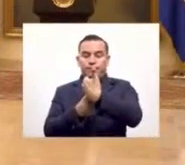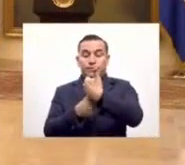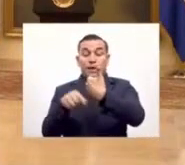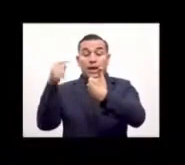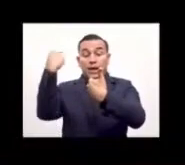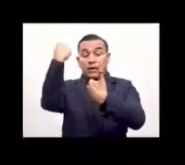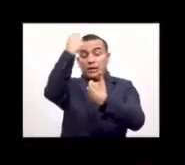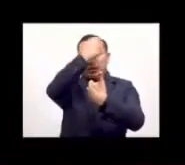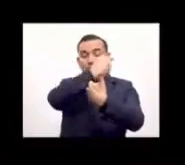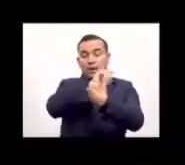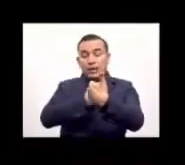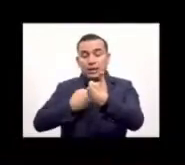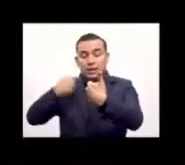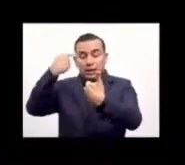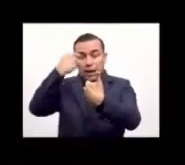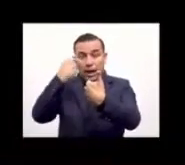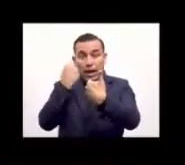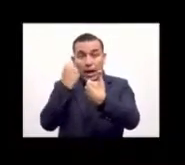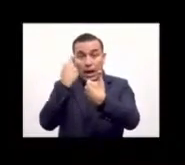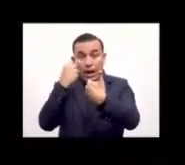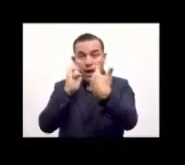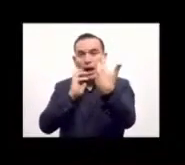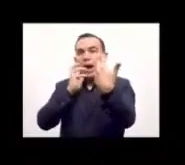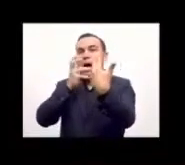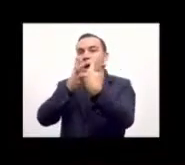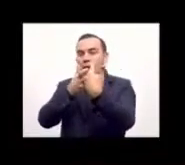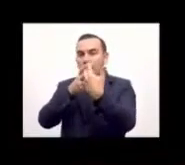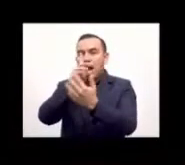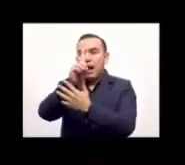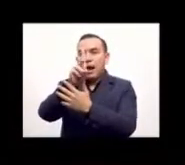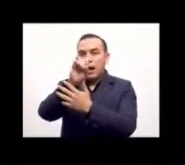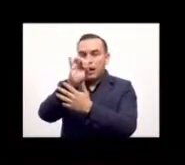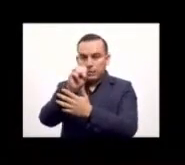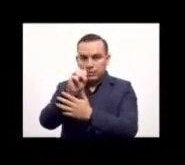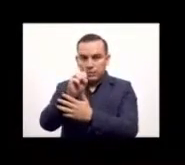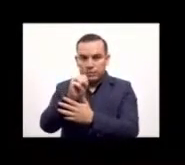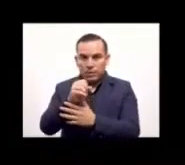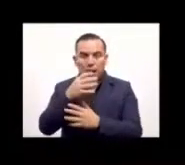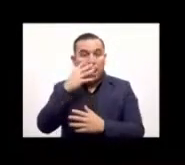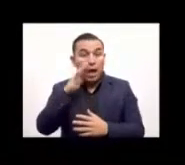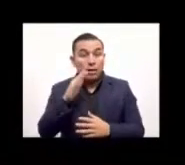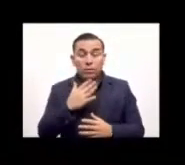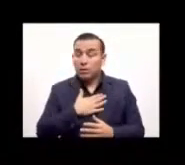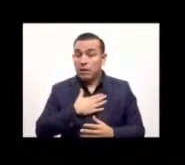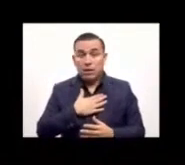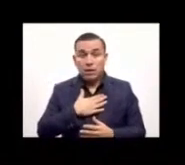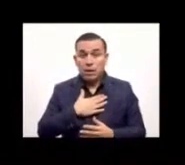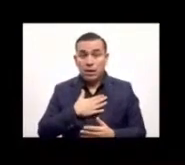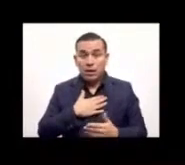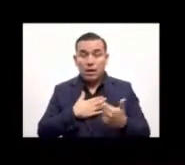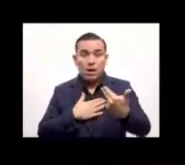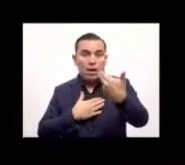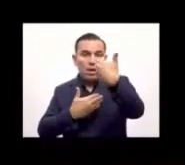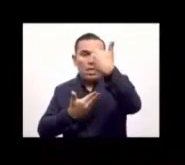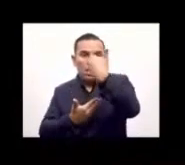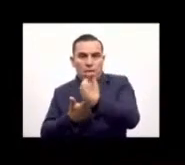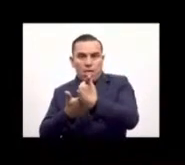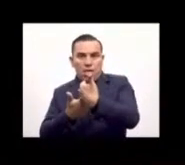ejercicio de decir, oye, ¿qué pasa si haces stress testing a este fideicomiso, ¿no? ¿Qué